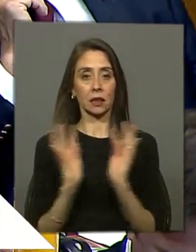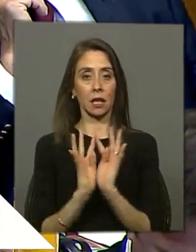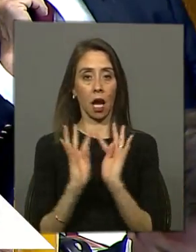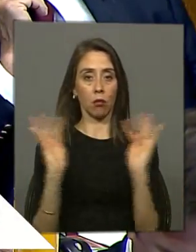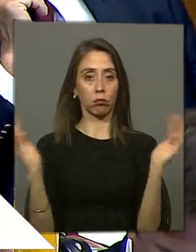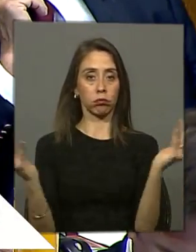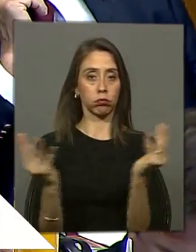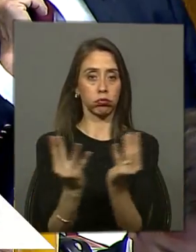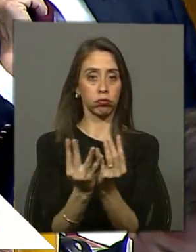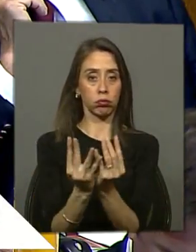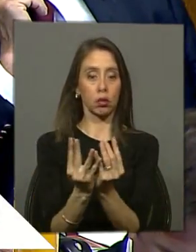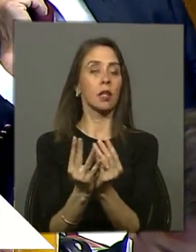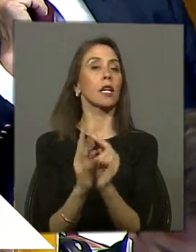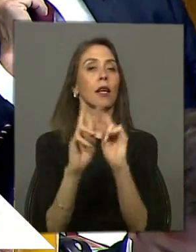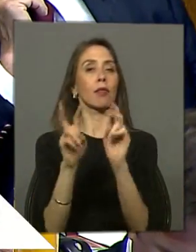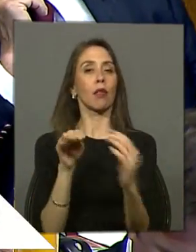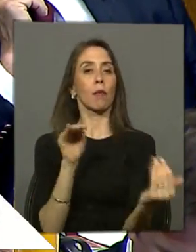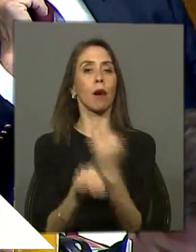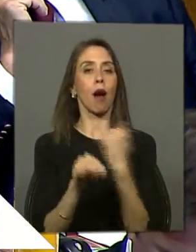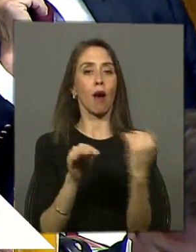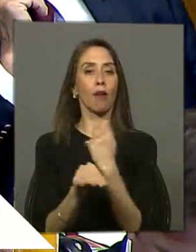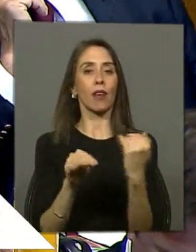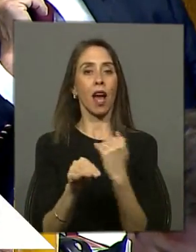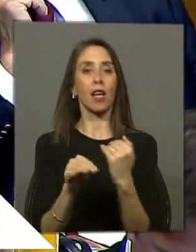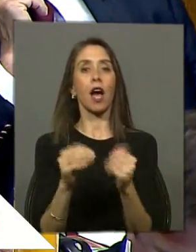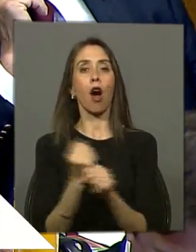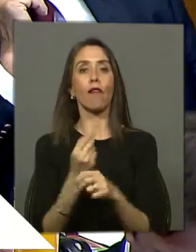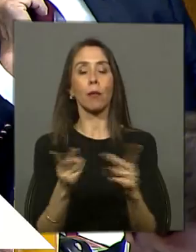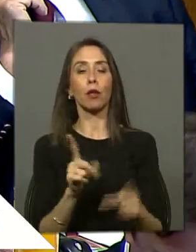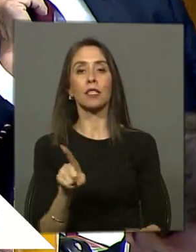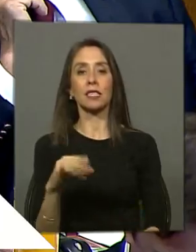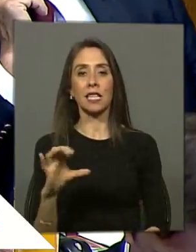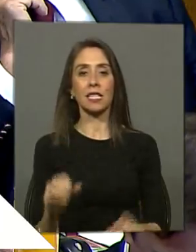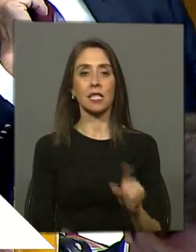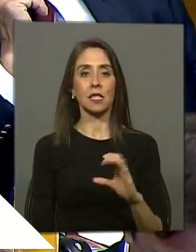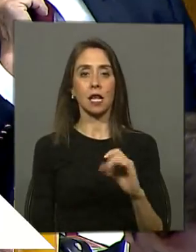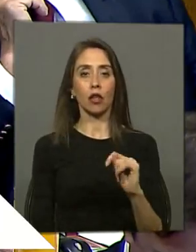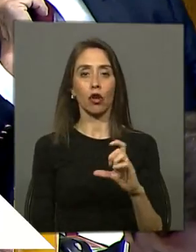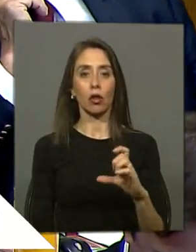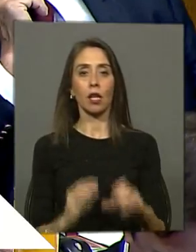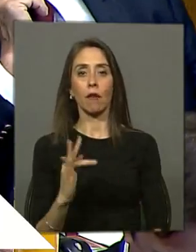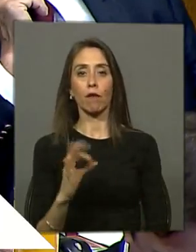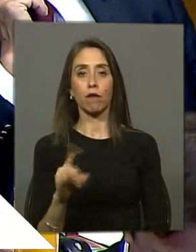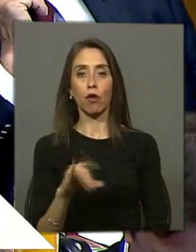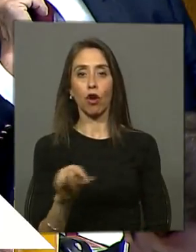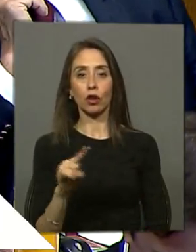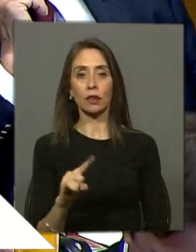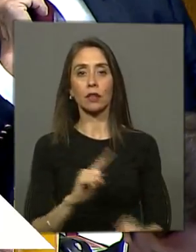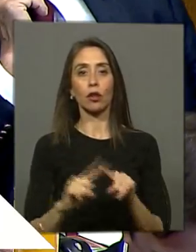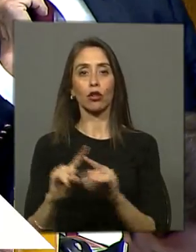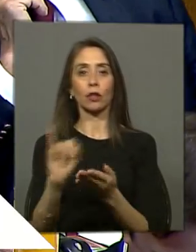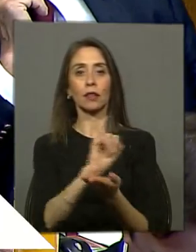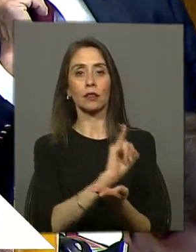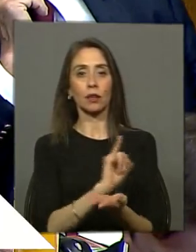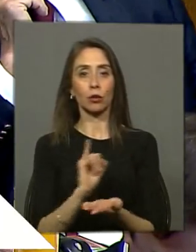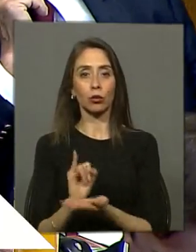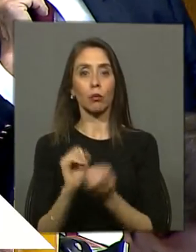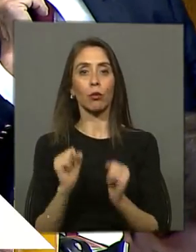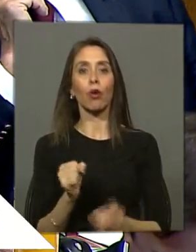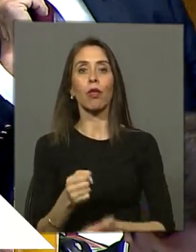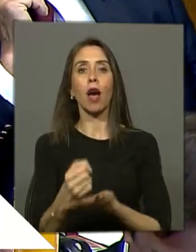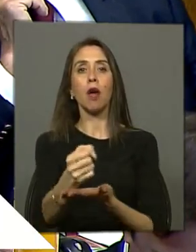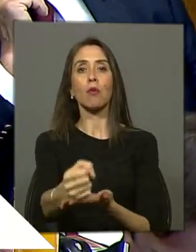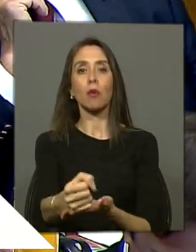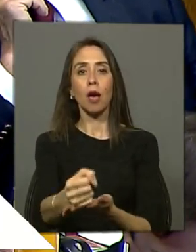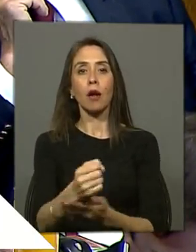allá del ámbito de vialidad de obras públicas que esté integrada por CENSE CERCOTEC FOSI y todos aquellos organismos que pueden ayudar